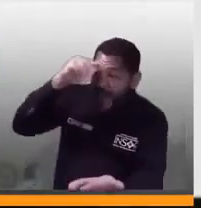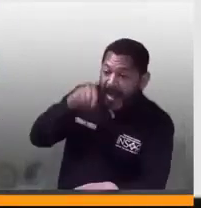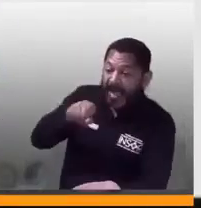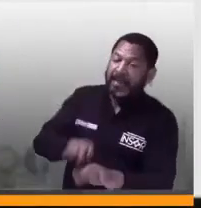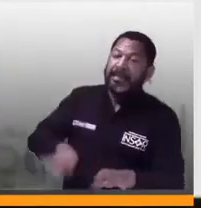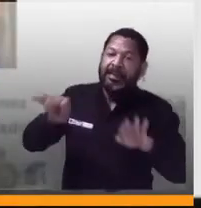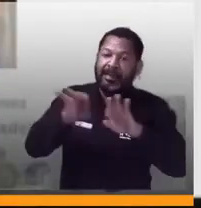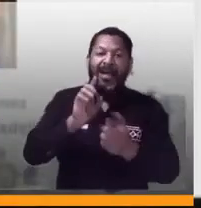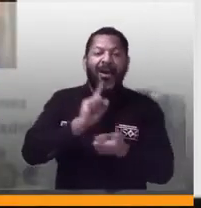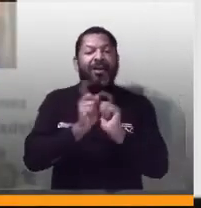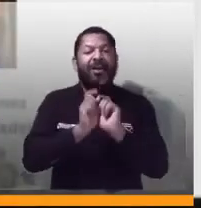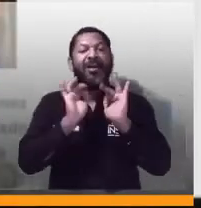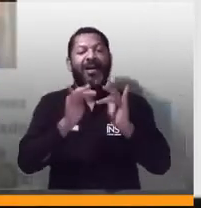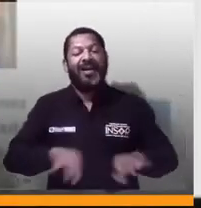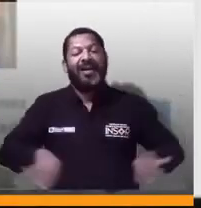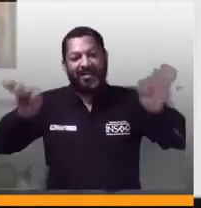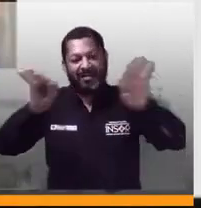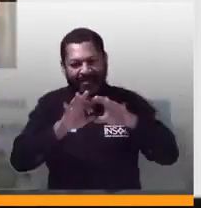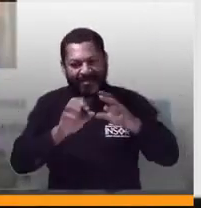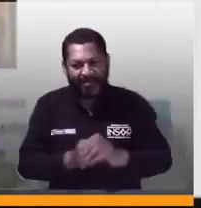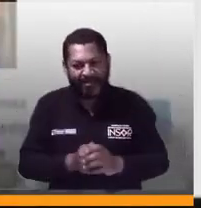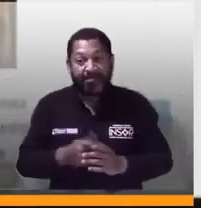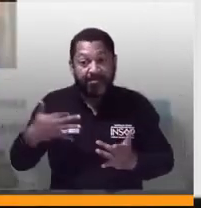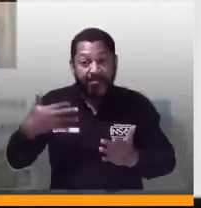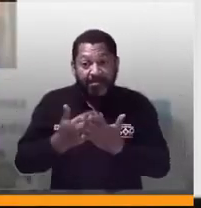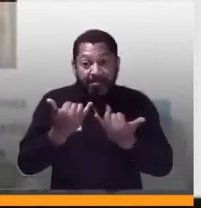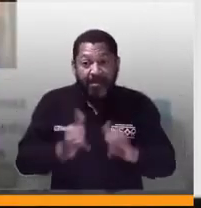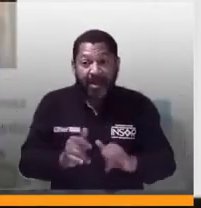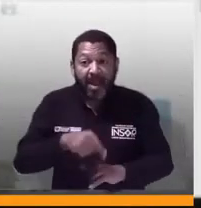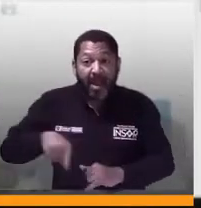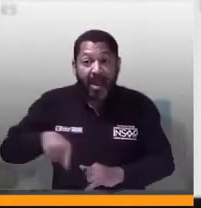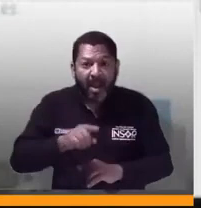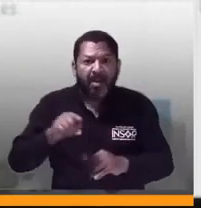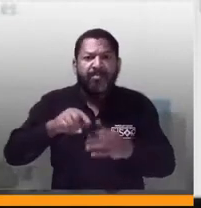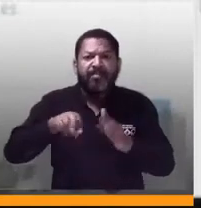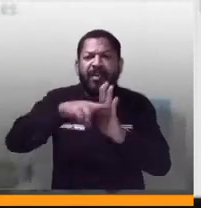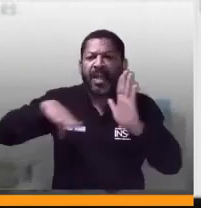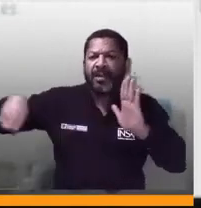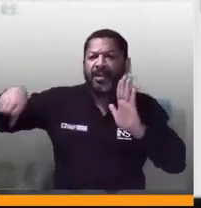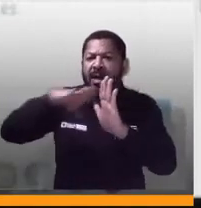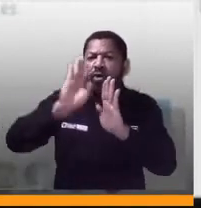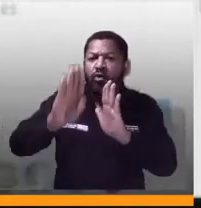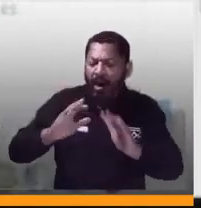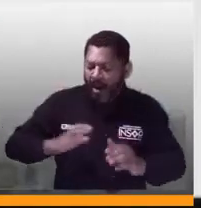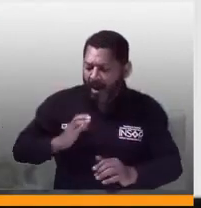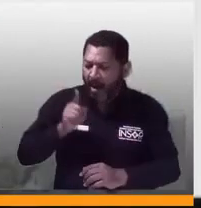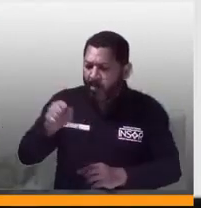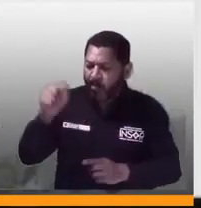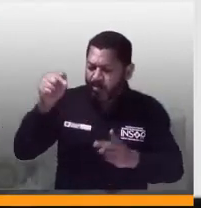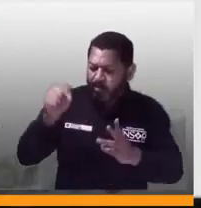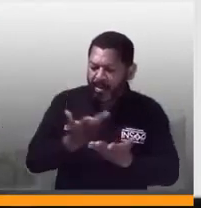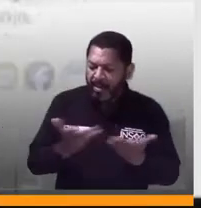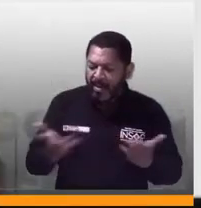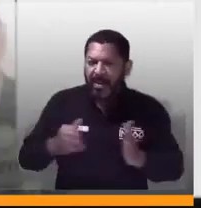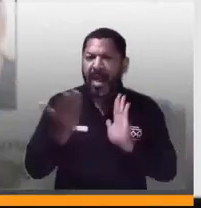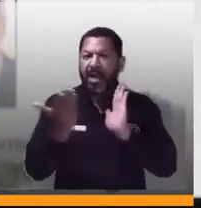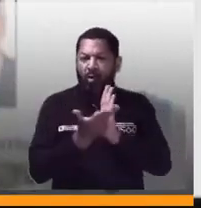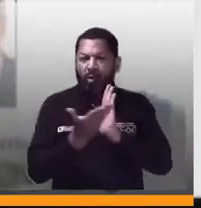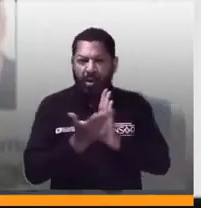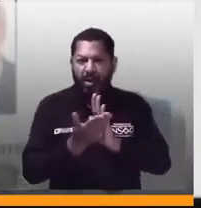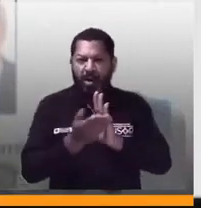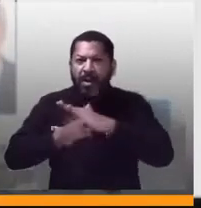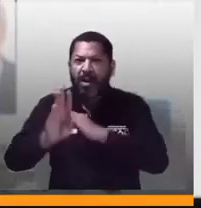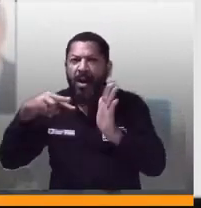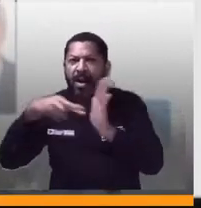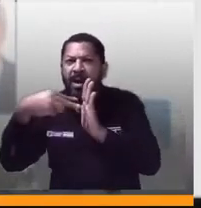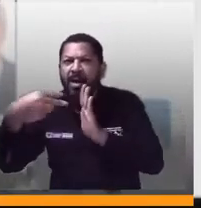vamos a hablar en este encuentro, así como una parte final que ya entra en el detalle de estos estándares, de estas características para hablar de una educación con